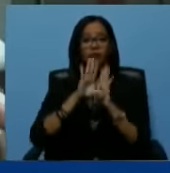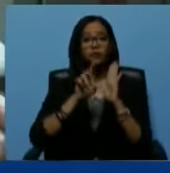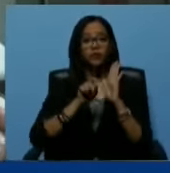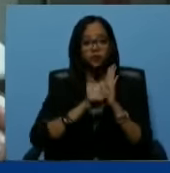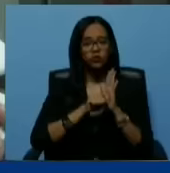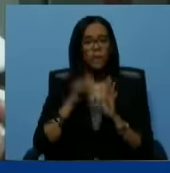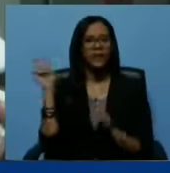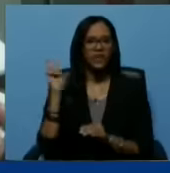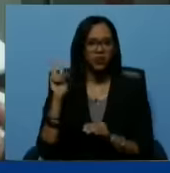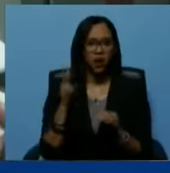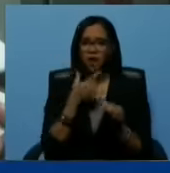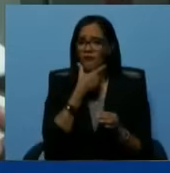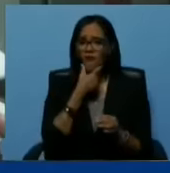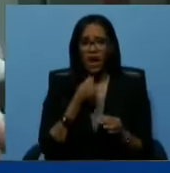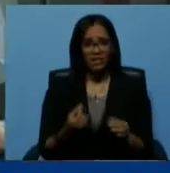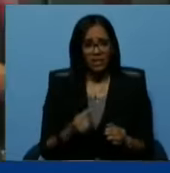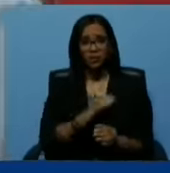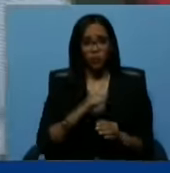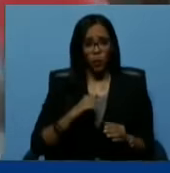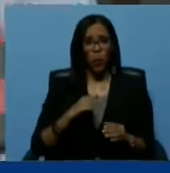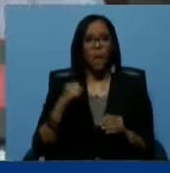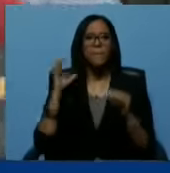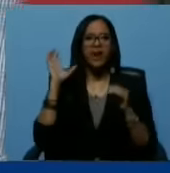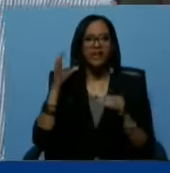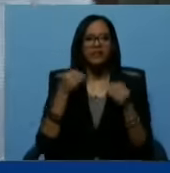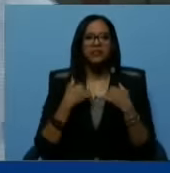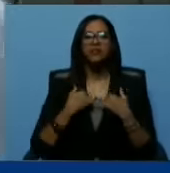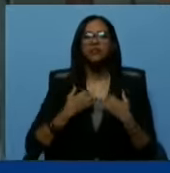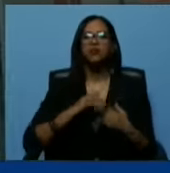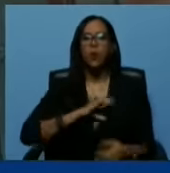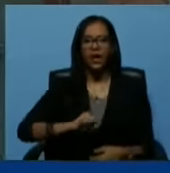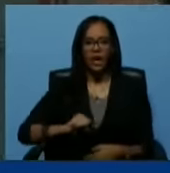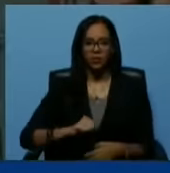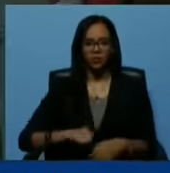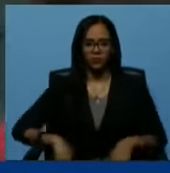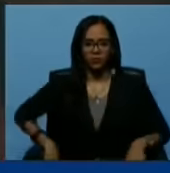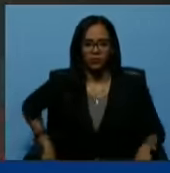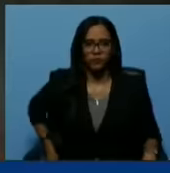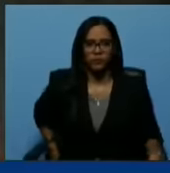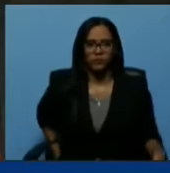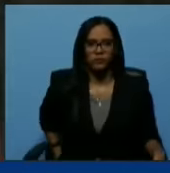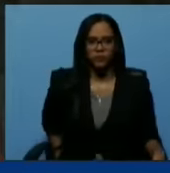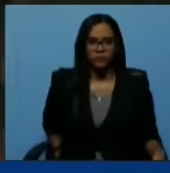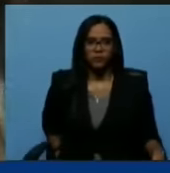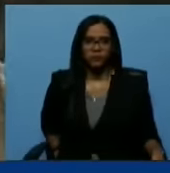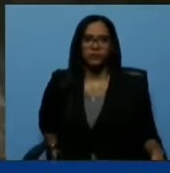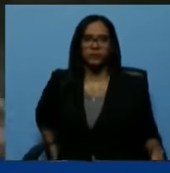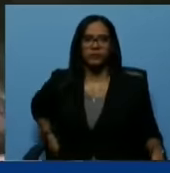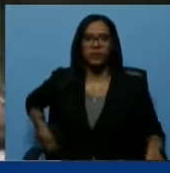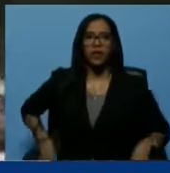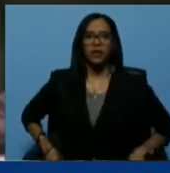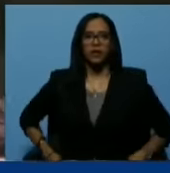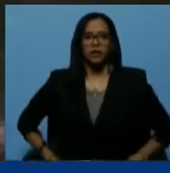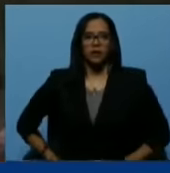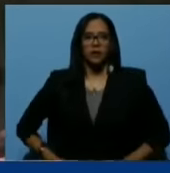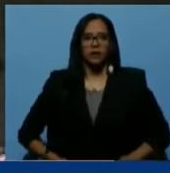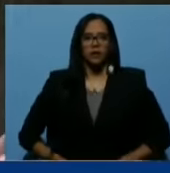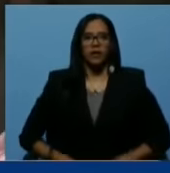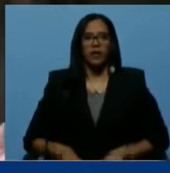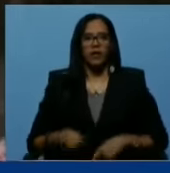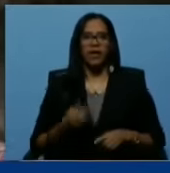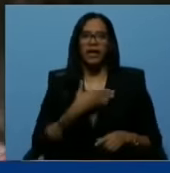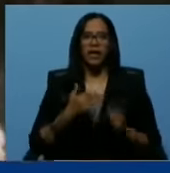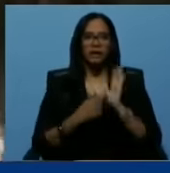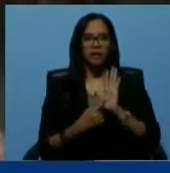venezolana. Sencillo como eso, somos un país soberano y lo vamos a volver a demostrar. Presidente, también quería preguntarle sobre el inicio del proceso